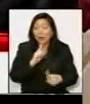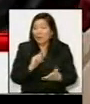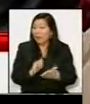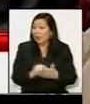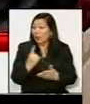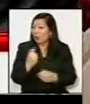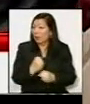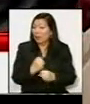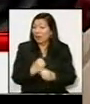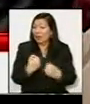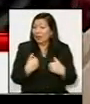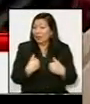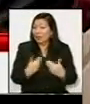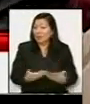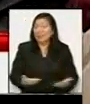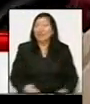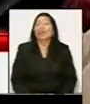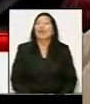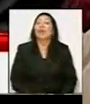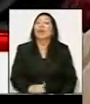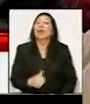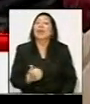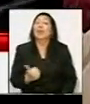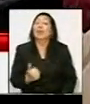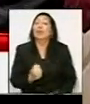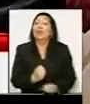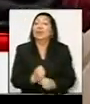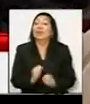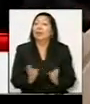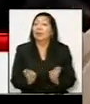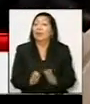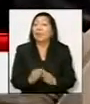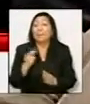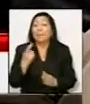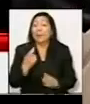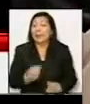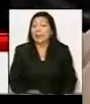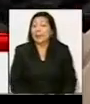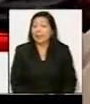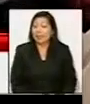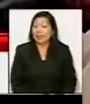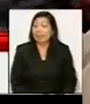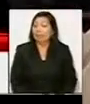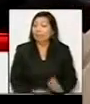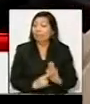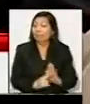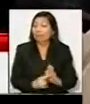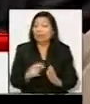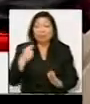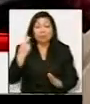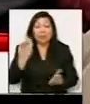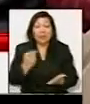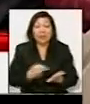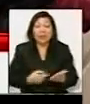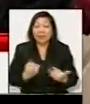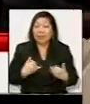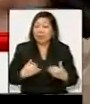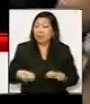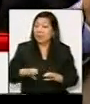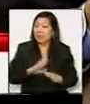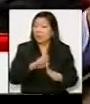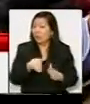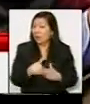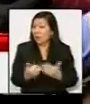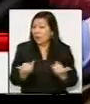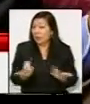único trabajo que tiene el parlamentario el otro para el otro trabajo es el trabajo político la representación política que es lo que estamos haciendo todos aquí